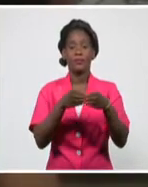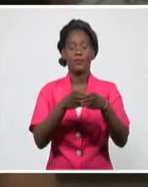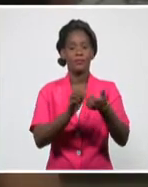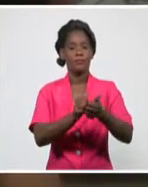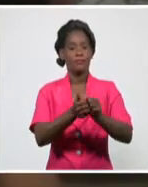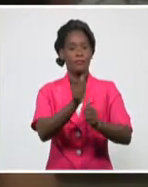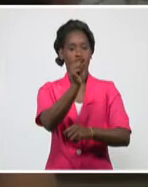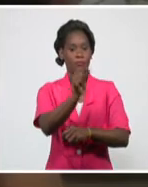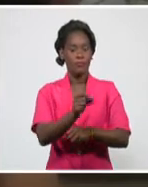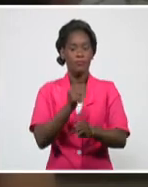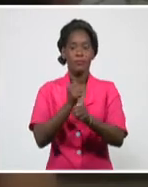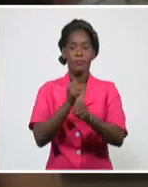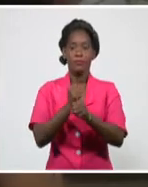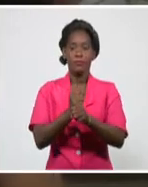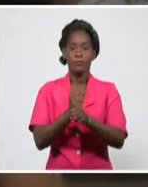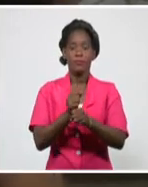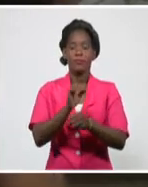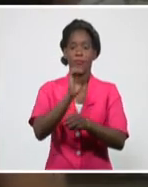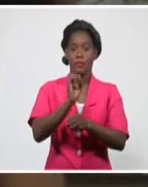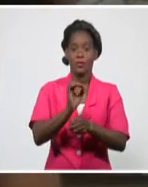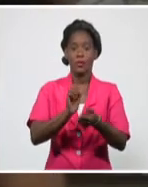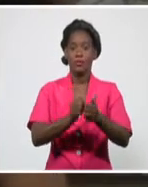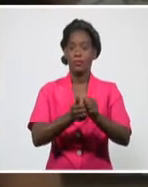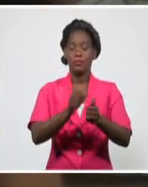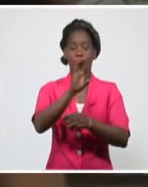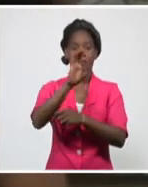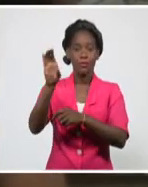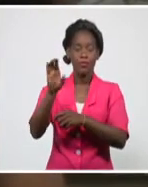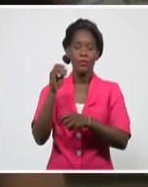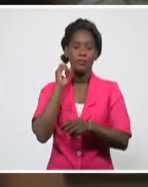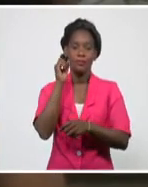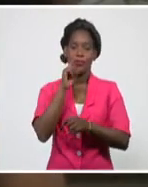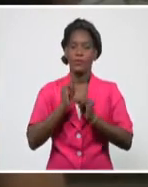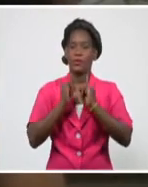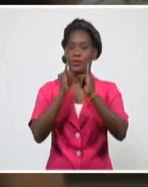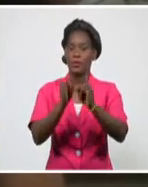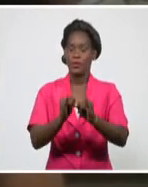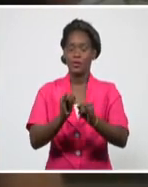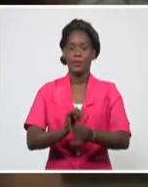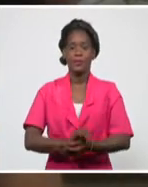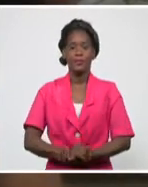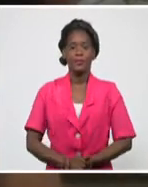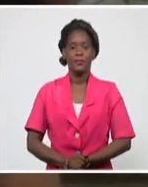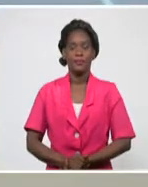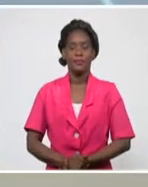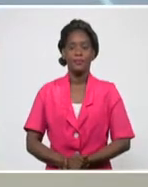este contacto informativo. Ahora devuelvo la señal a los estudios centrales.